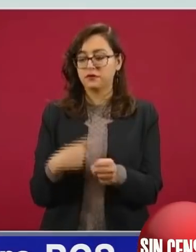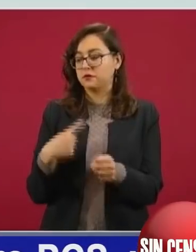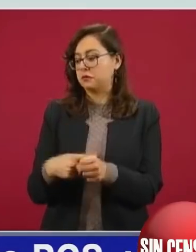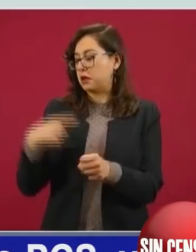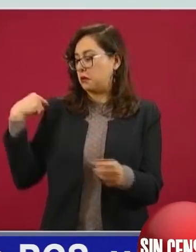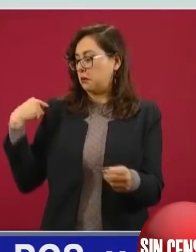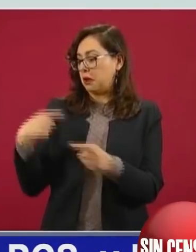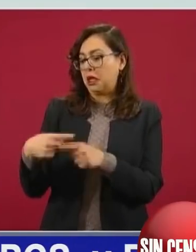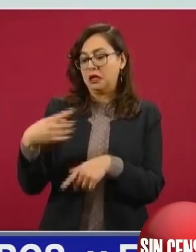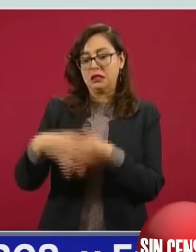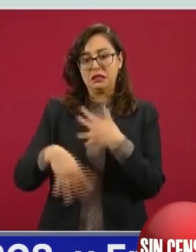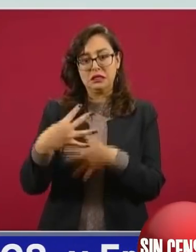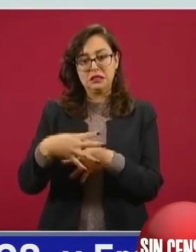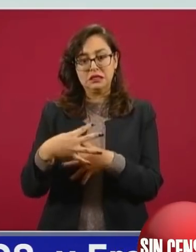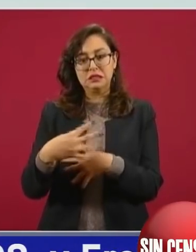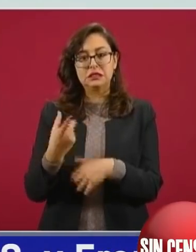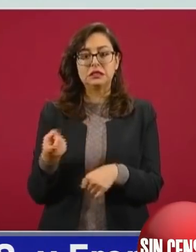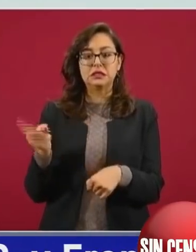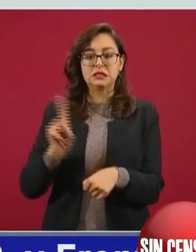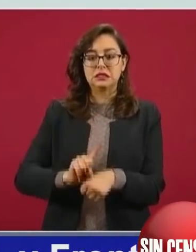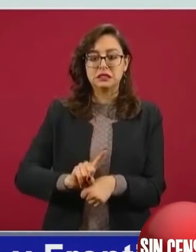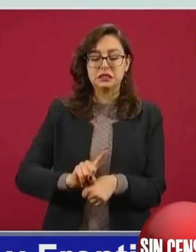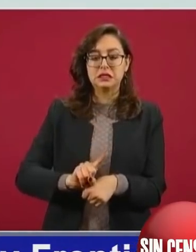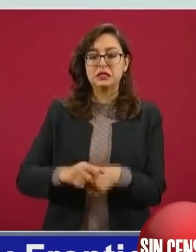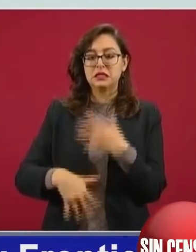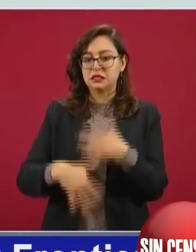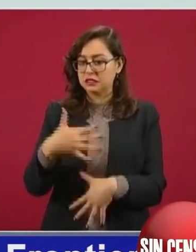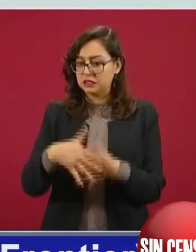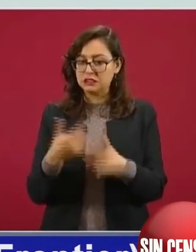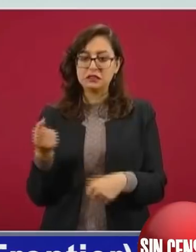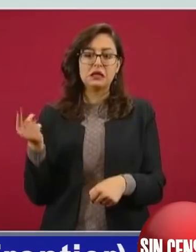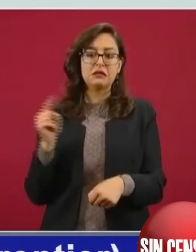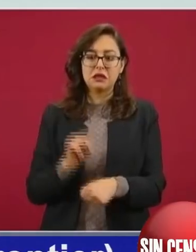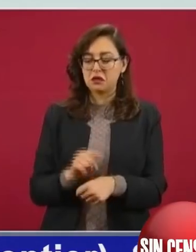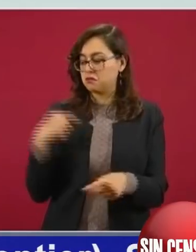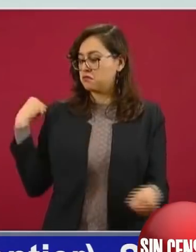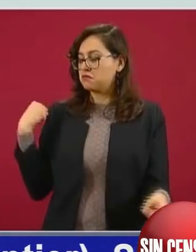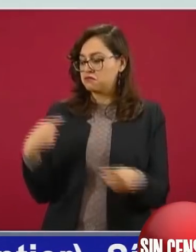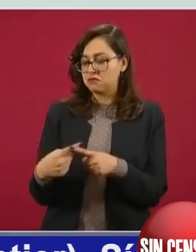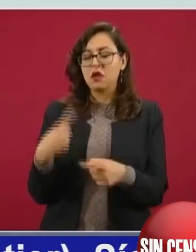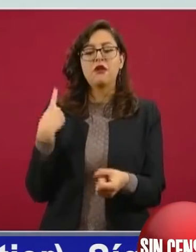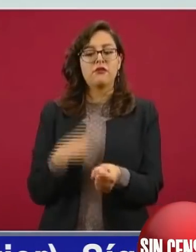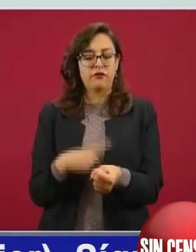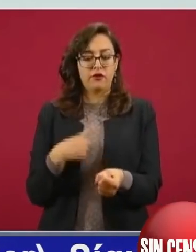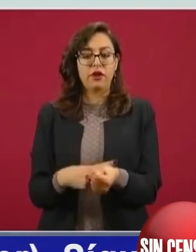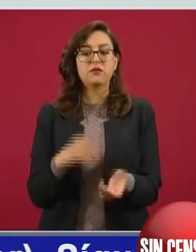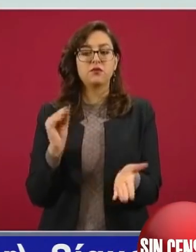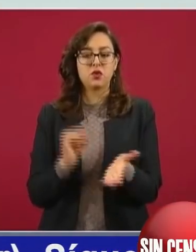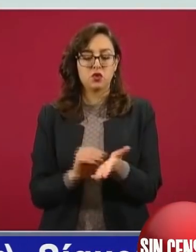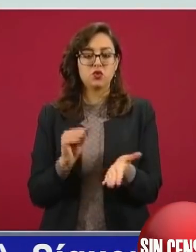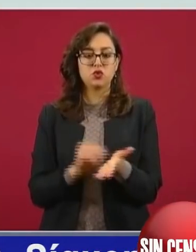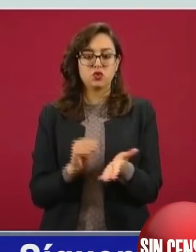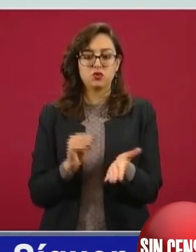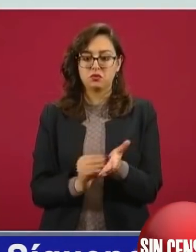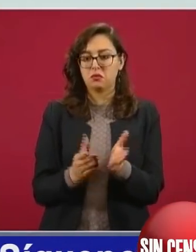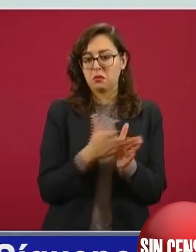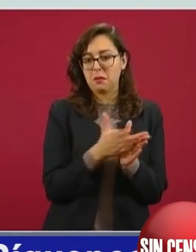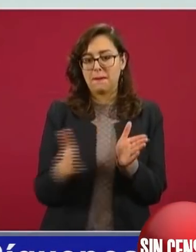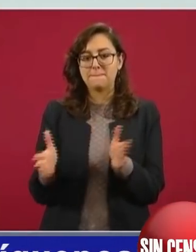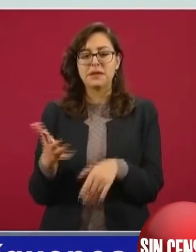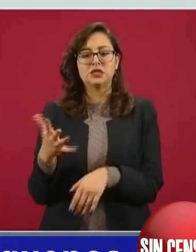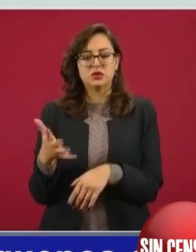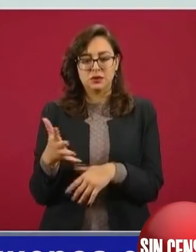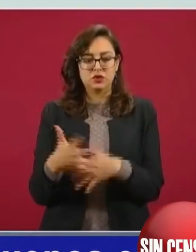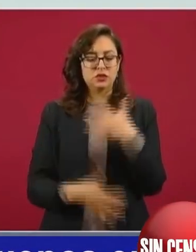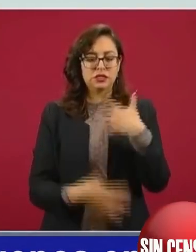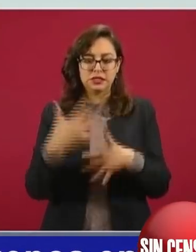momento tienen la enfermedad porque la han tenido en los últimos 15 días y es la duración tipo, la duración promedio de la